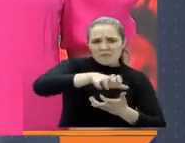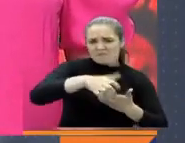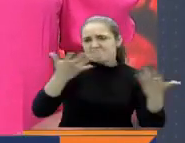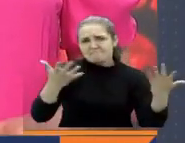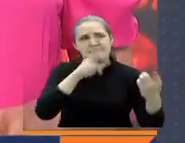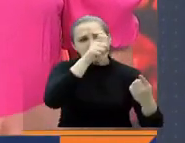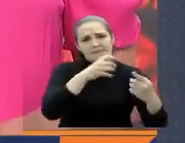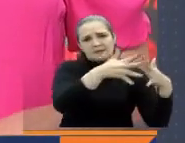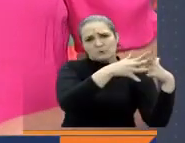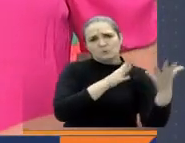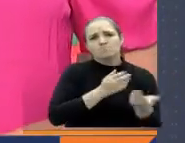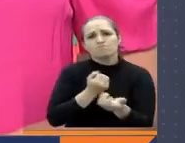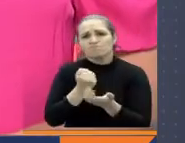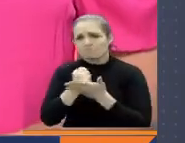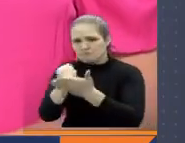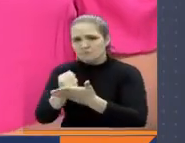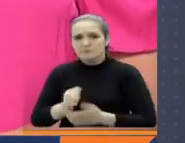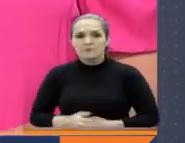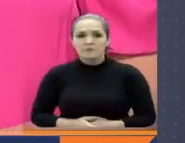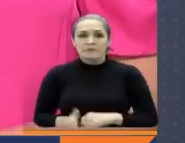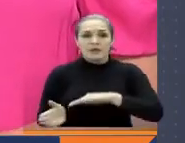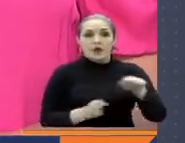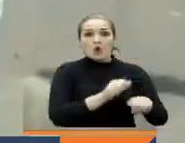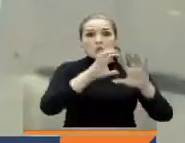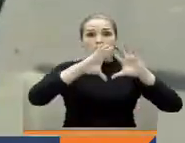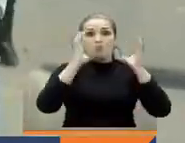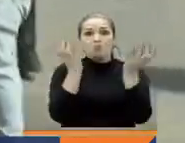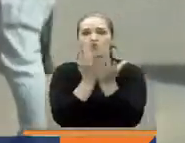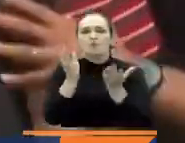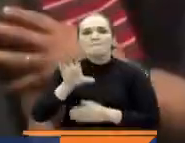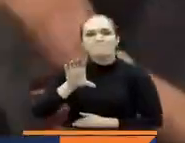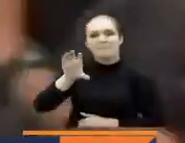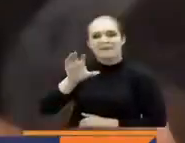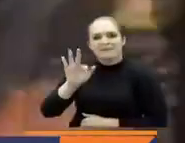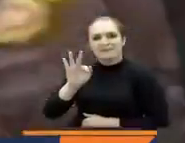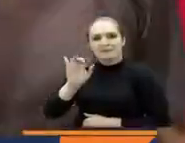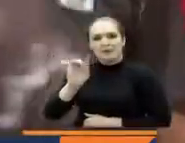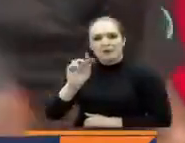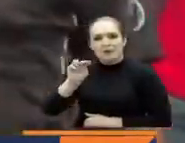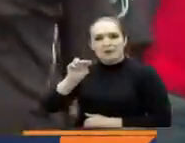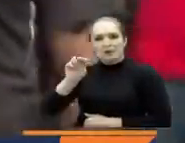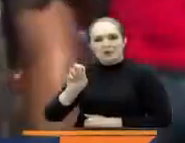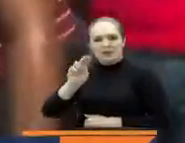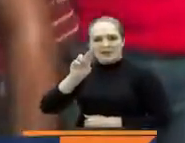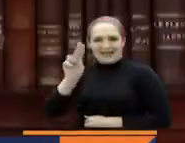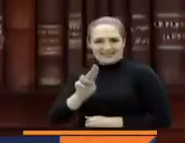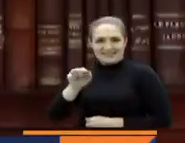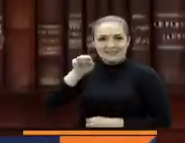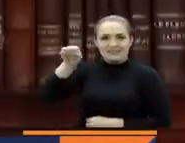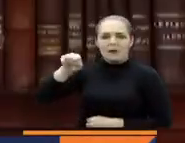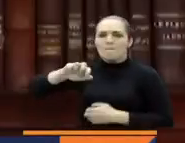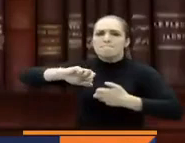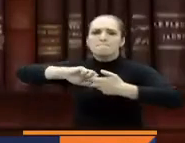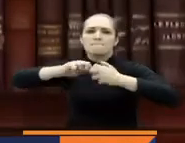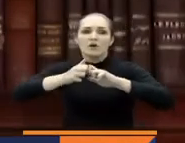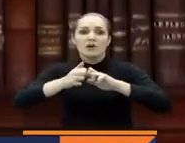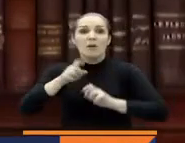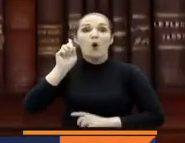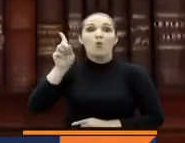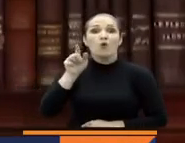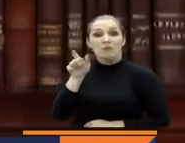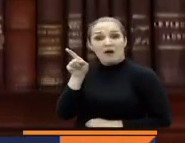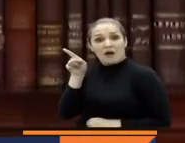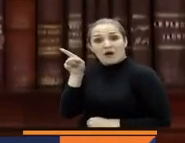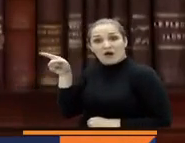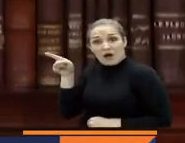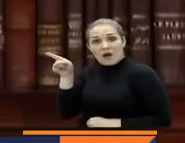En el mundo, Túnez vive una jornada de protestas sociales por cuenta de la lucha de poderes que detonó su presidente al haber destituido al primer